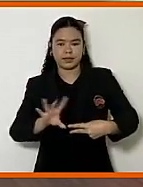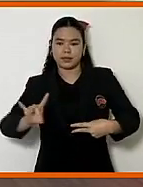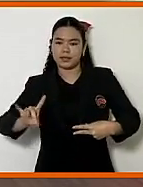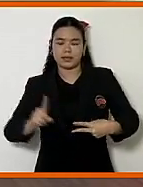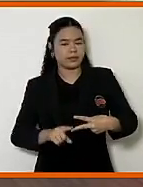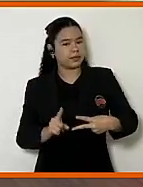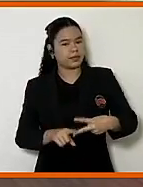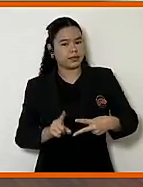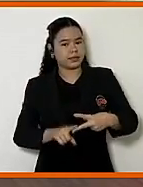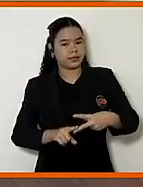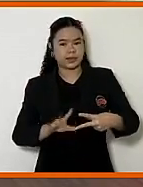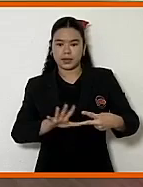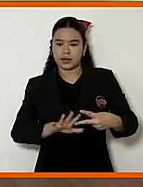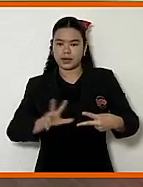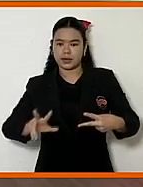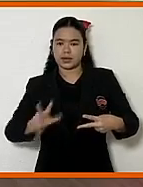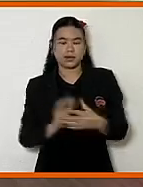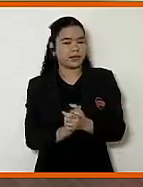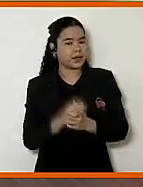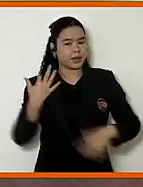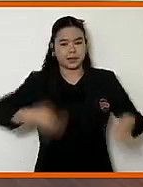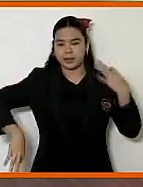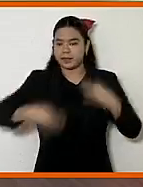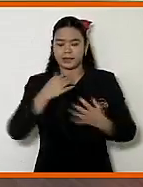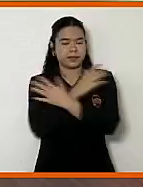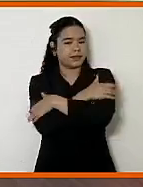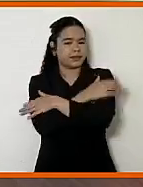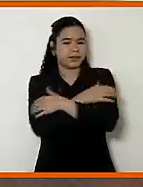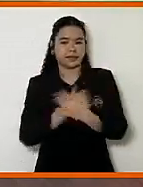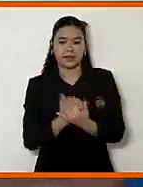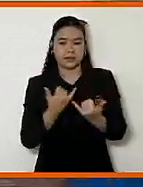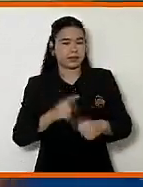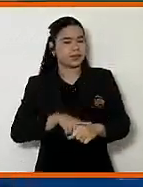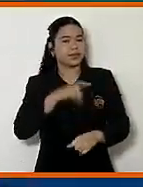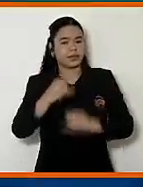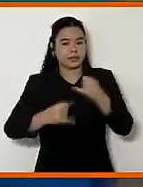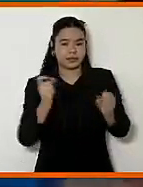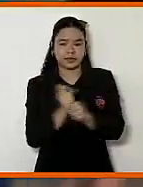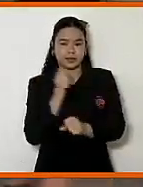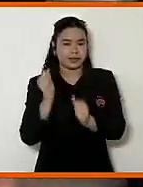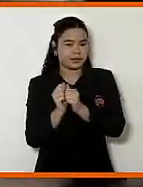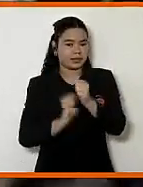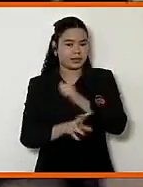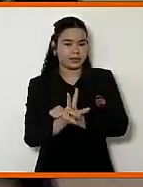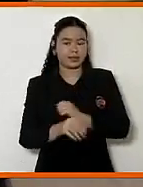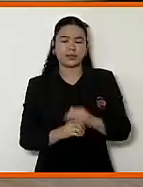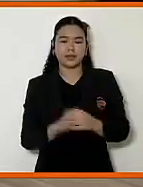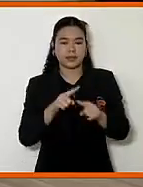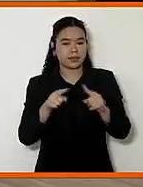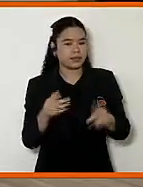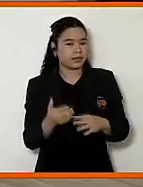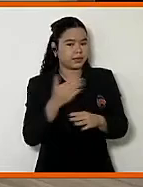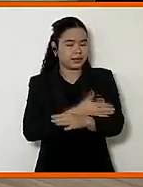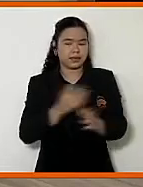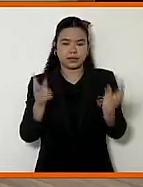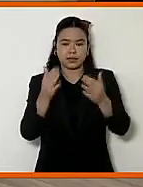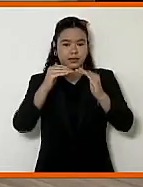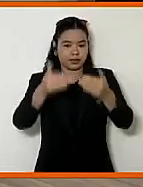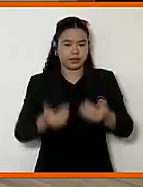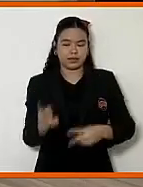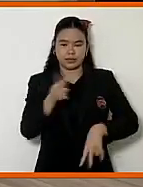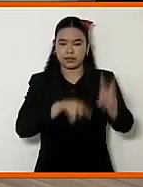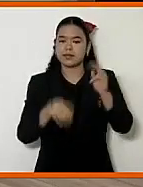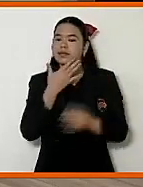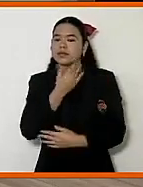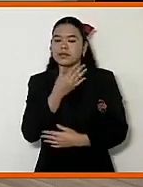posición 2 53 Muchísimas felicidades es momento de pegar y ganar junto a Pega 3 pero antes le damos la bienvenida a